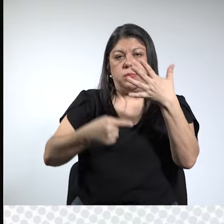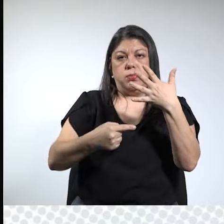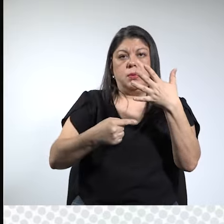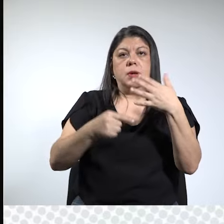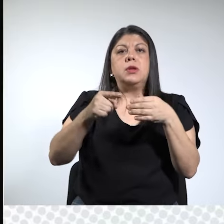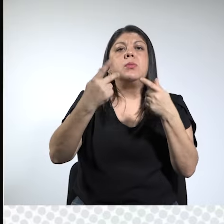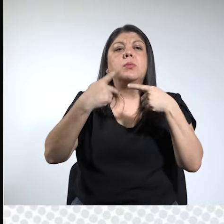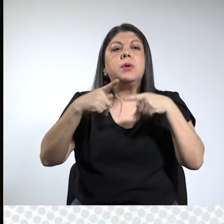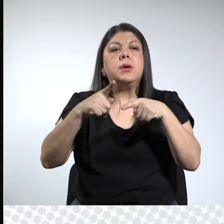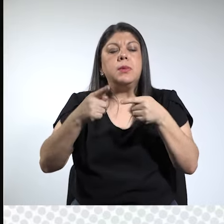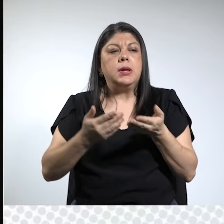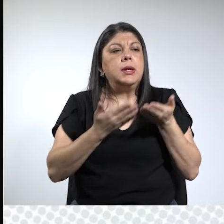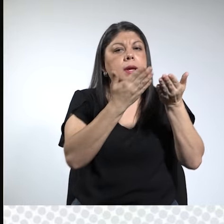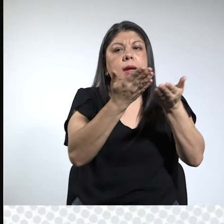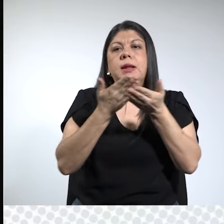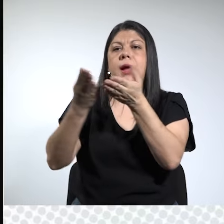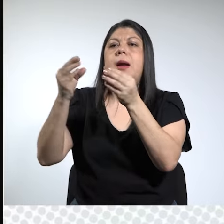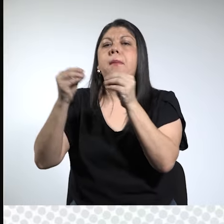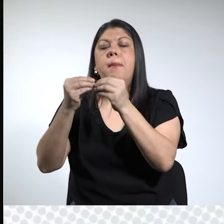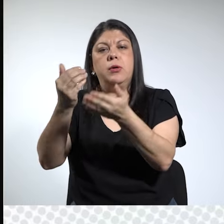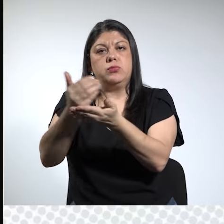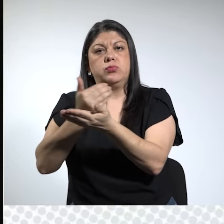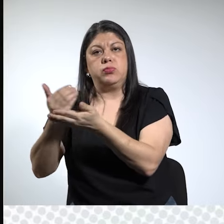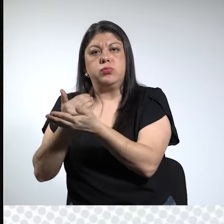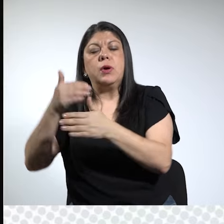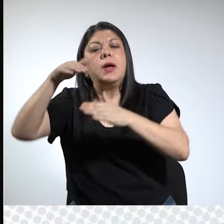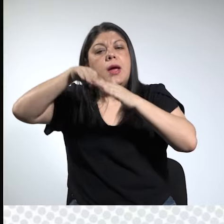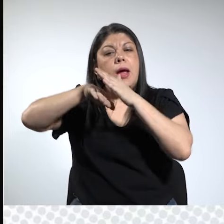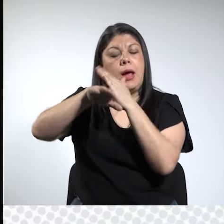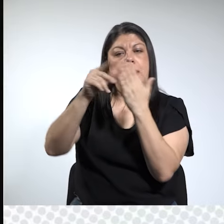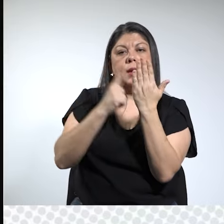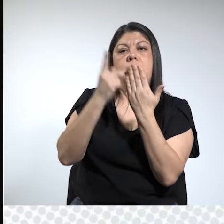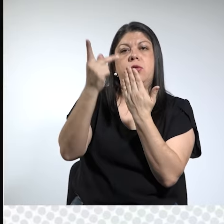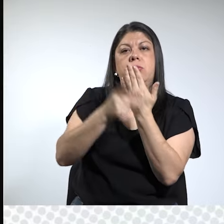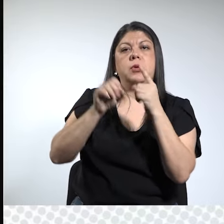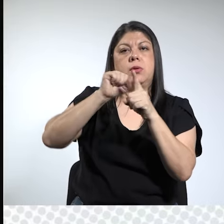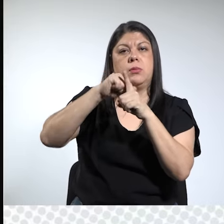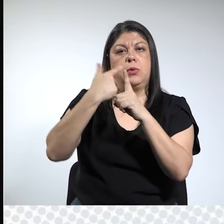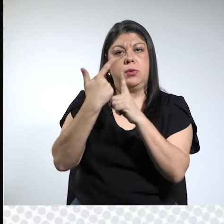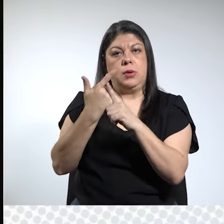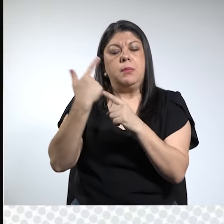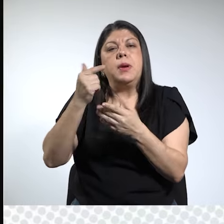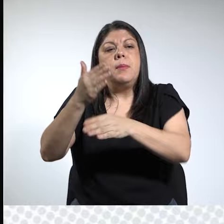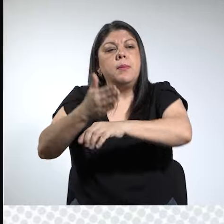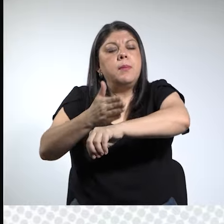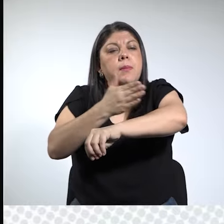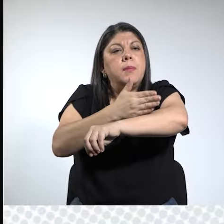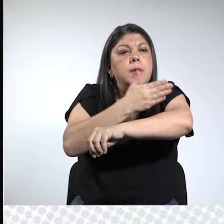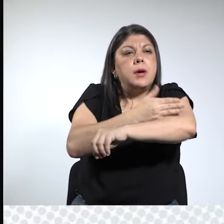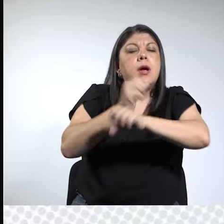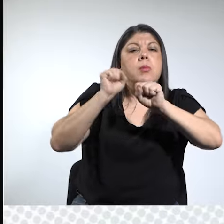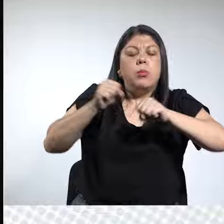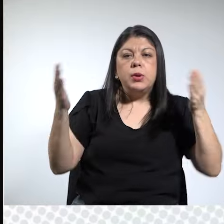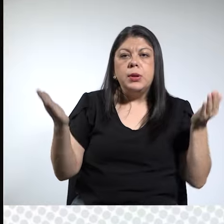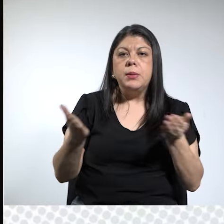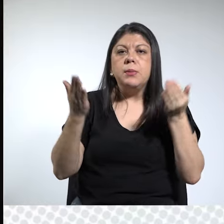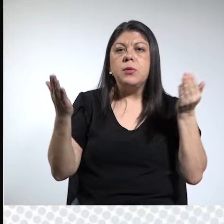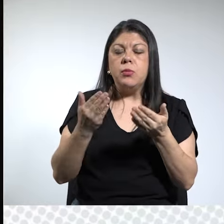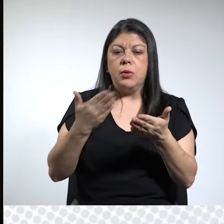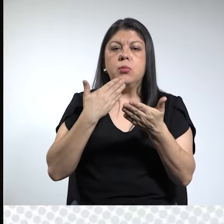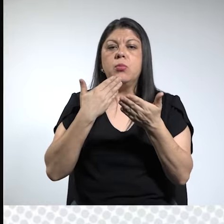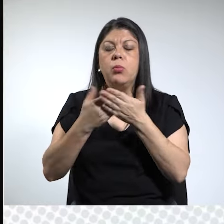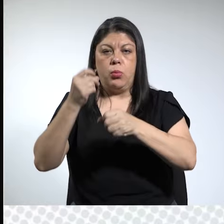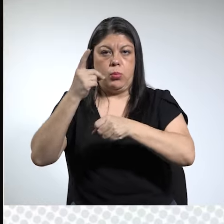Eso permite liberar recursos. Todos esos recursos entonces entran a los programas sociales donde entonces usted puede promover